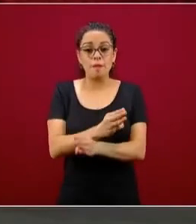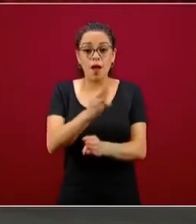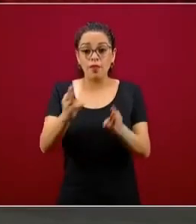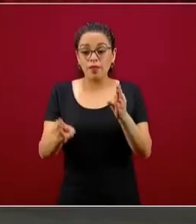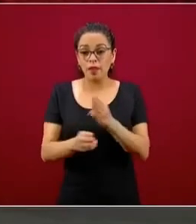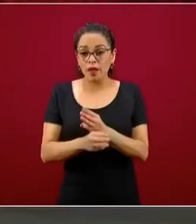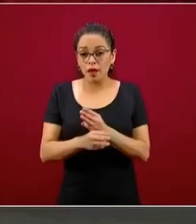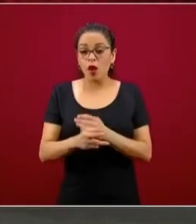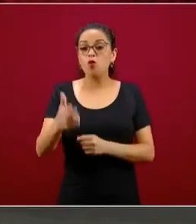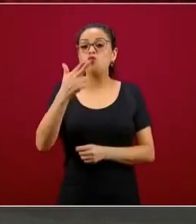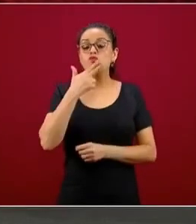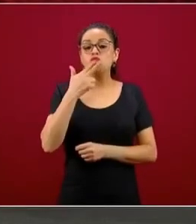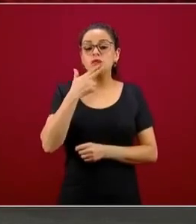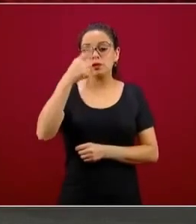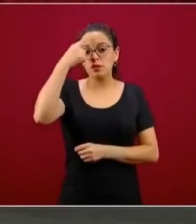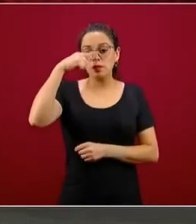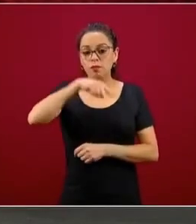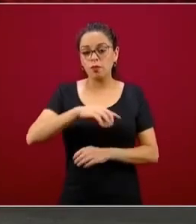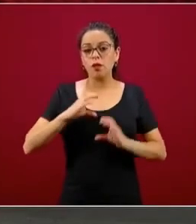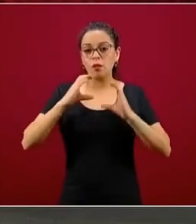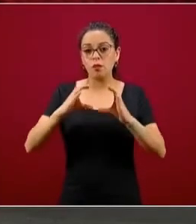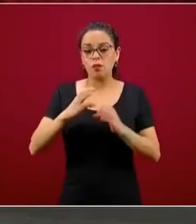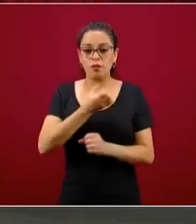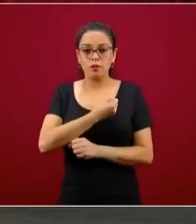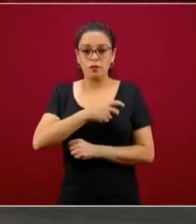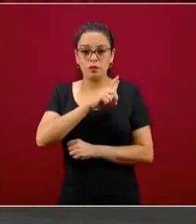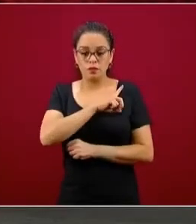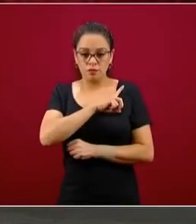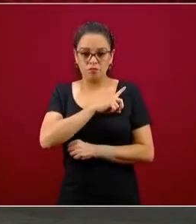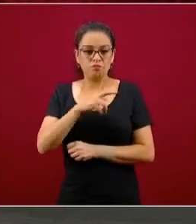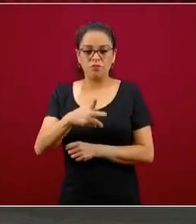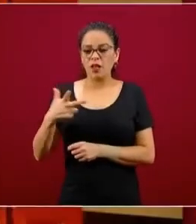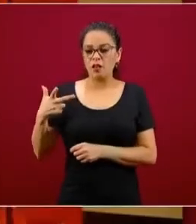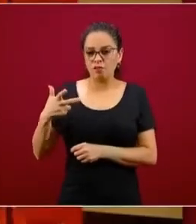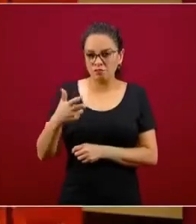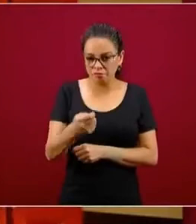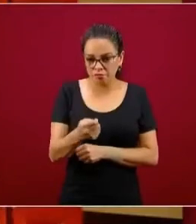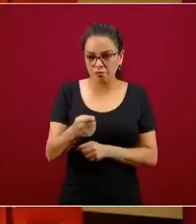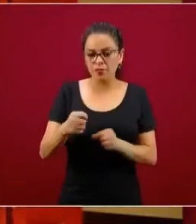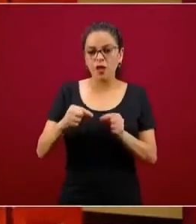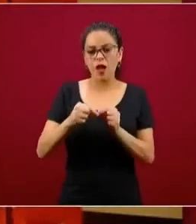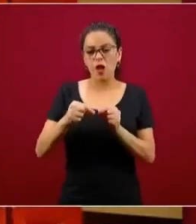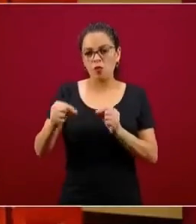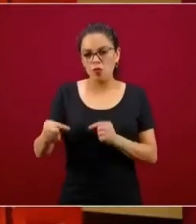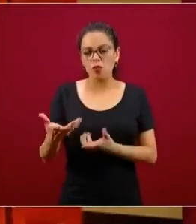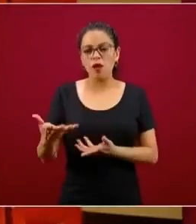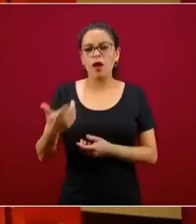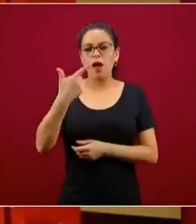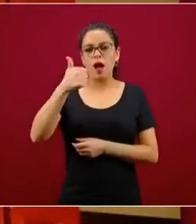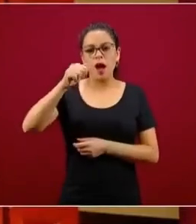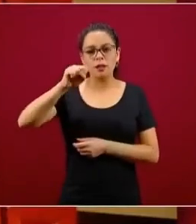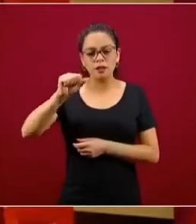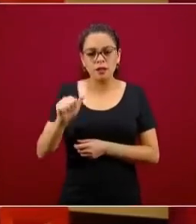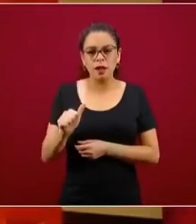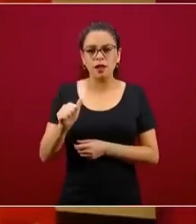que se utilizan en el cuidado de la salud, desde jeringas, agujas, gasas,